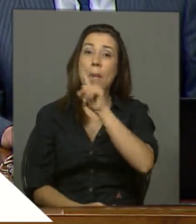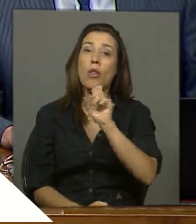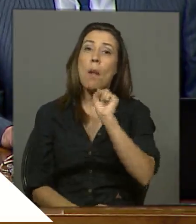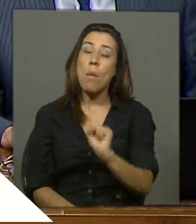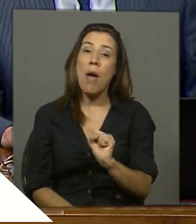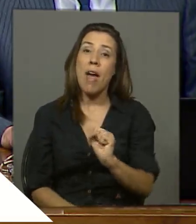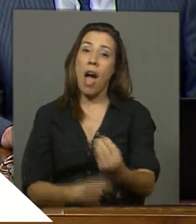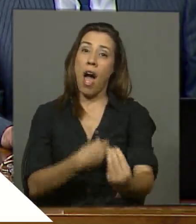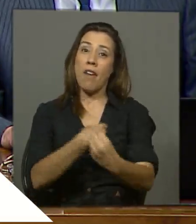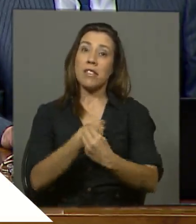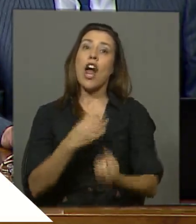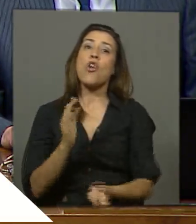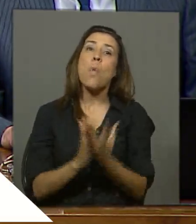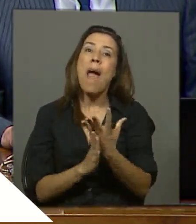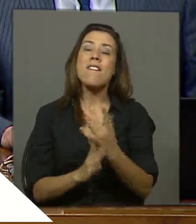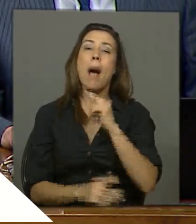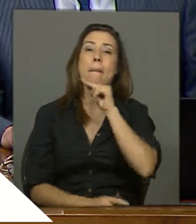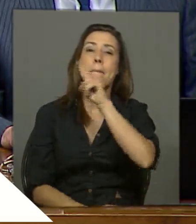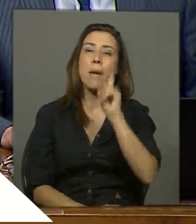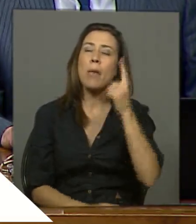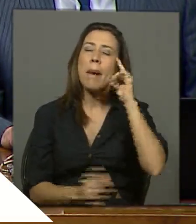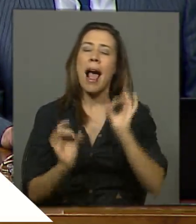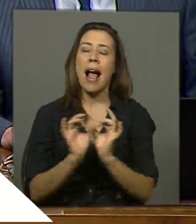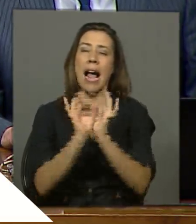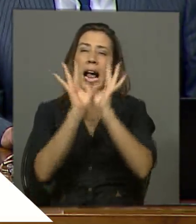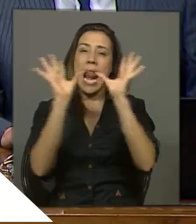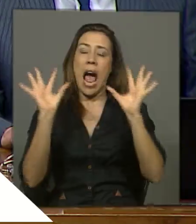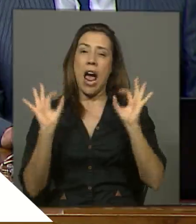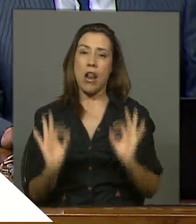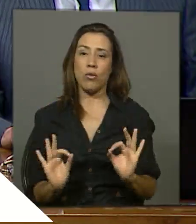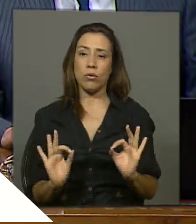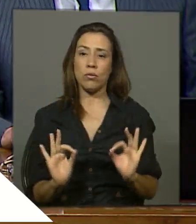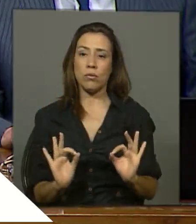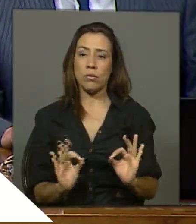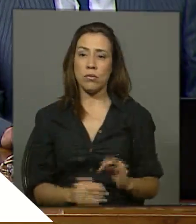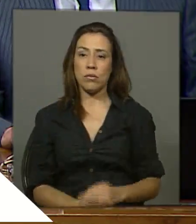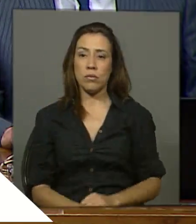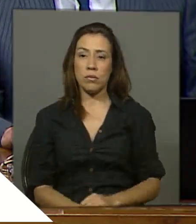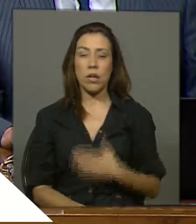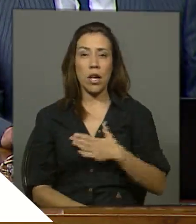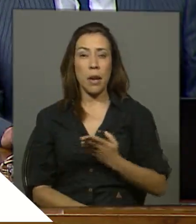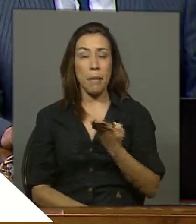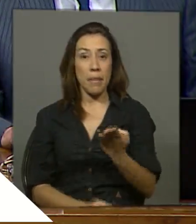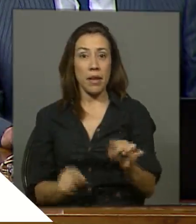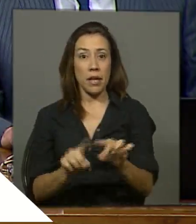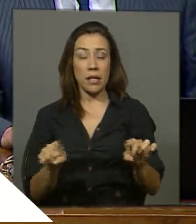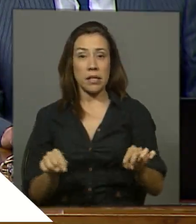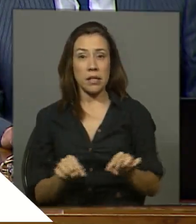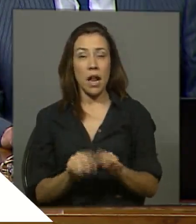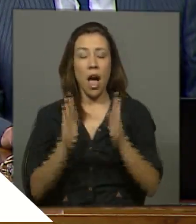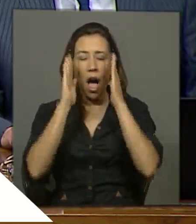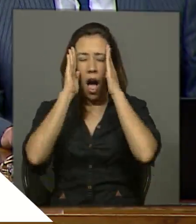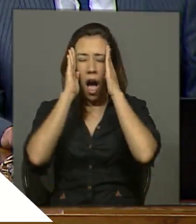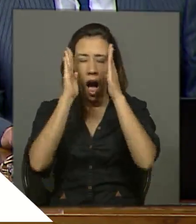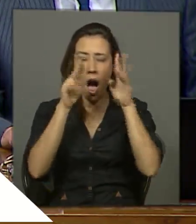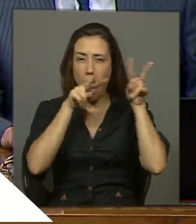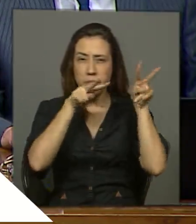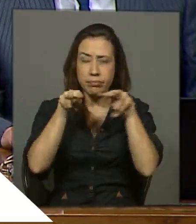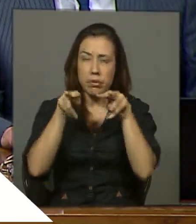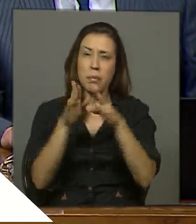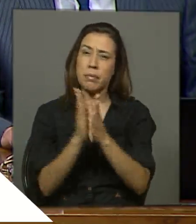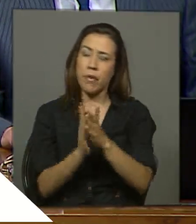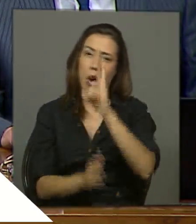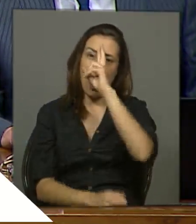decir nueva pregunta para los efectos de la claridad del procedimiento quiero pedirle a la sala la mayor atención el mayor